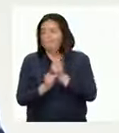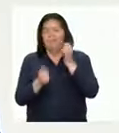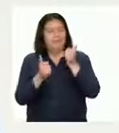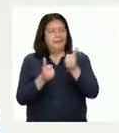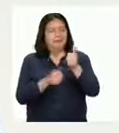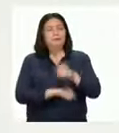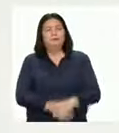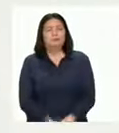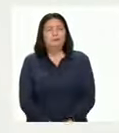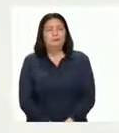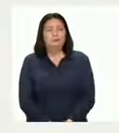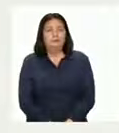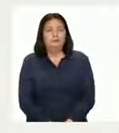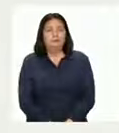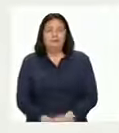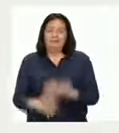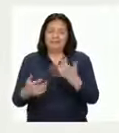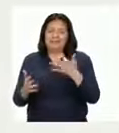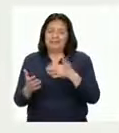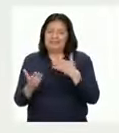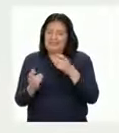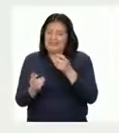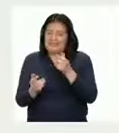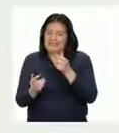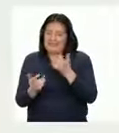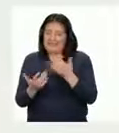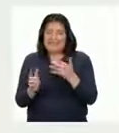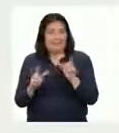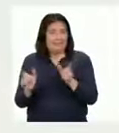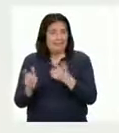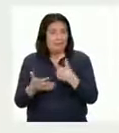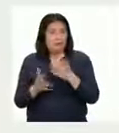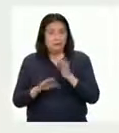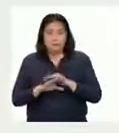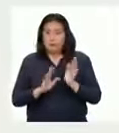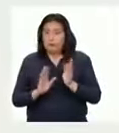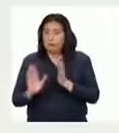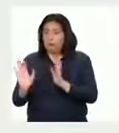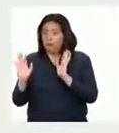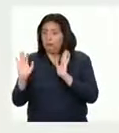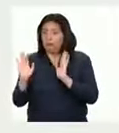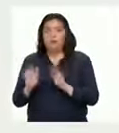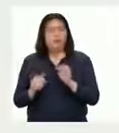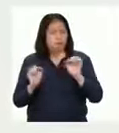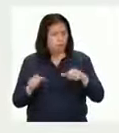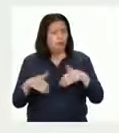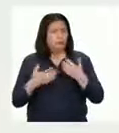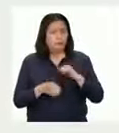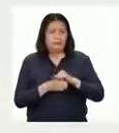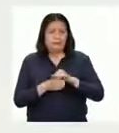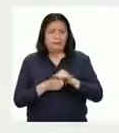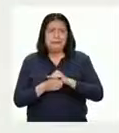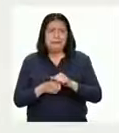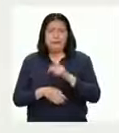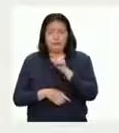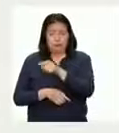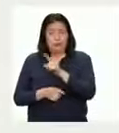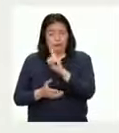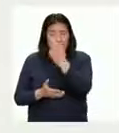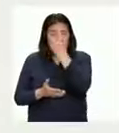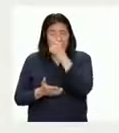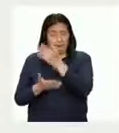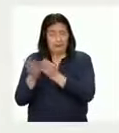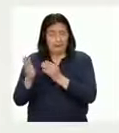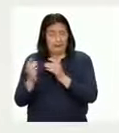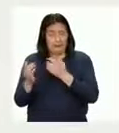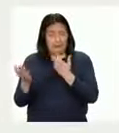¡Excelente! Ya casi estamos, profesora. Para estar más preparadas y preparados, ¿podemos practicar con usted la primera parte de la